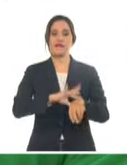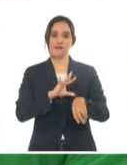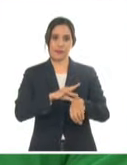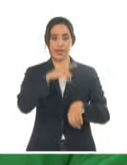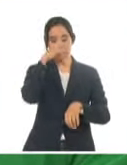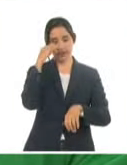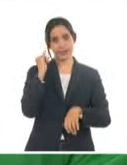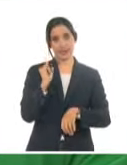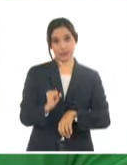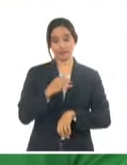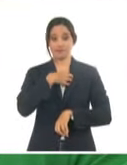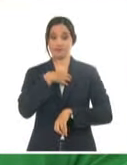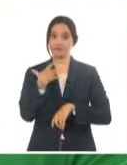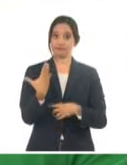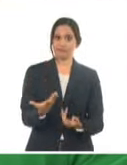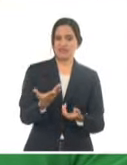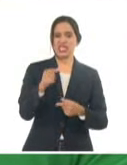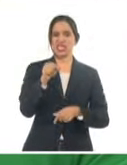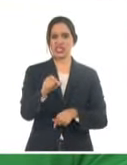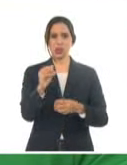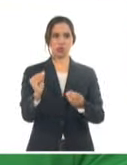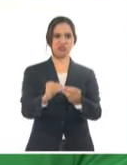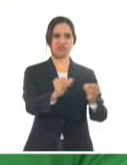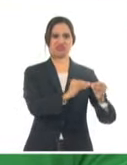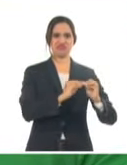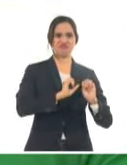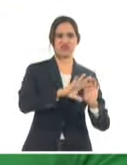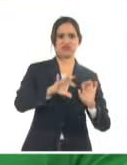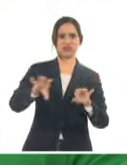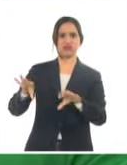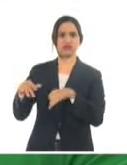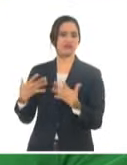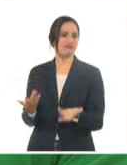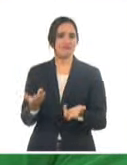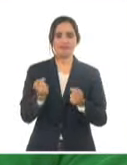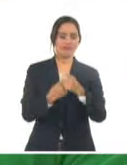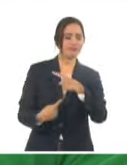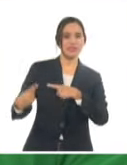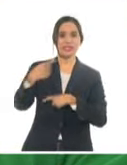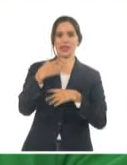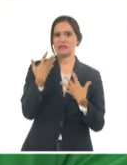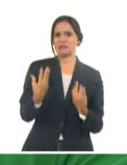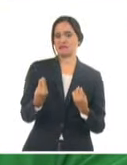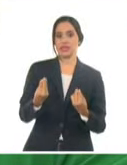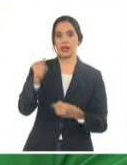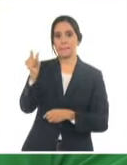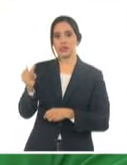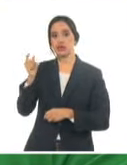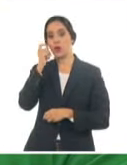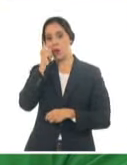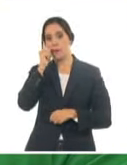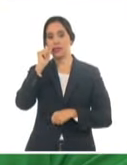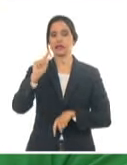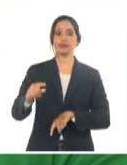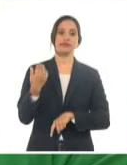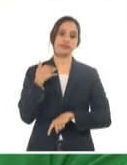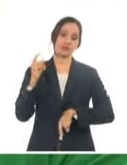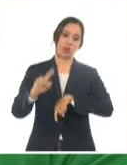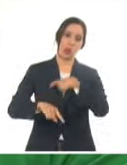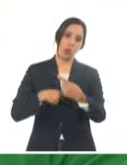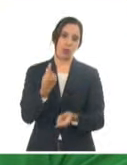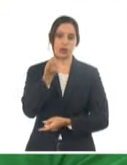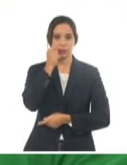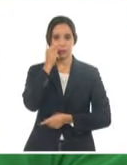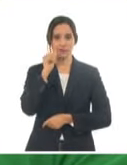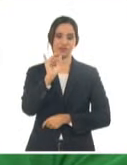epidemia fundamentalmente masculina, y dentro de estos hombres, la mayoría son hombres que tienen sexo con otros hombres, el 80%